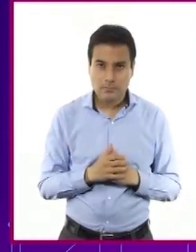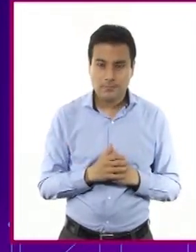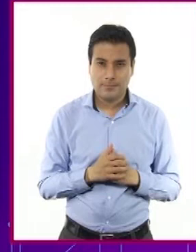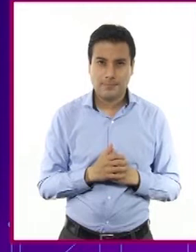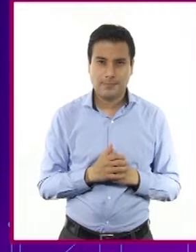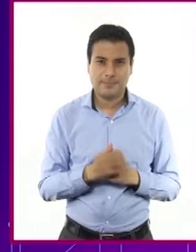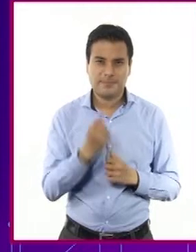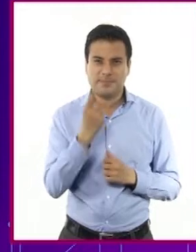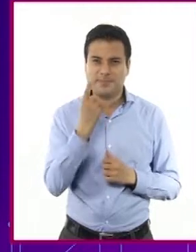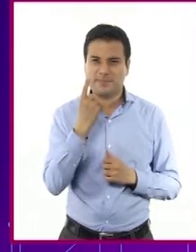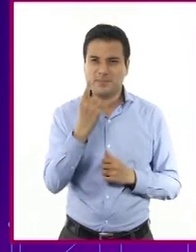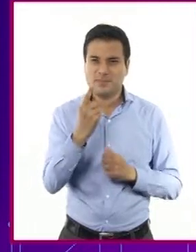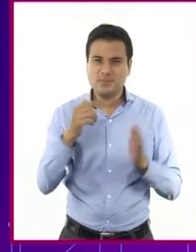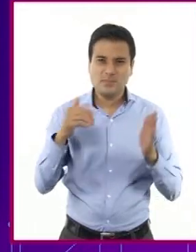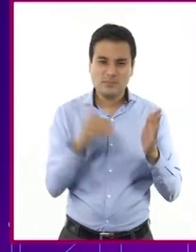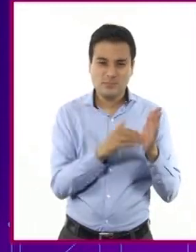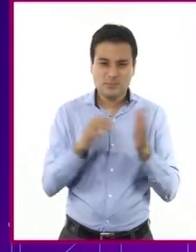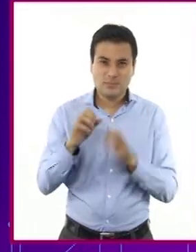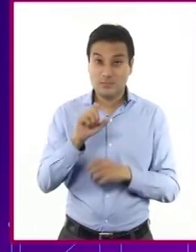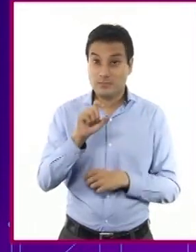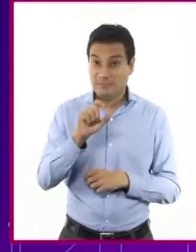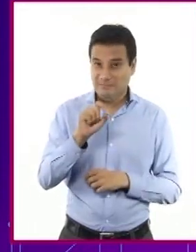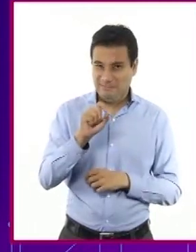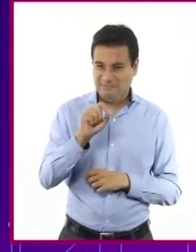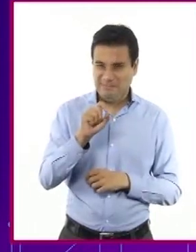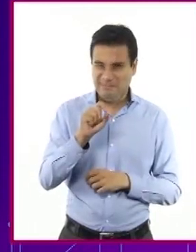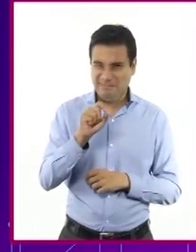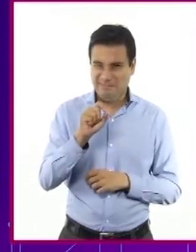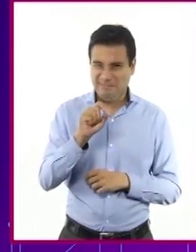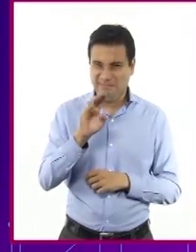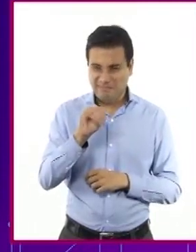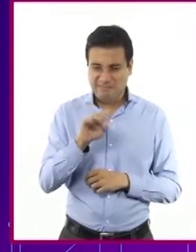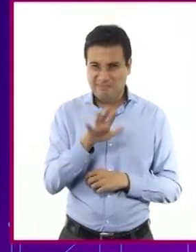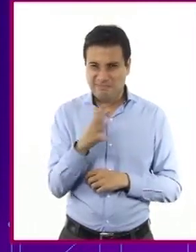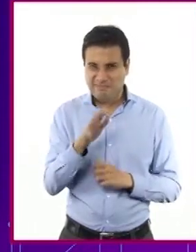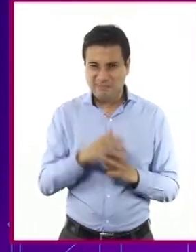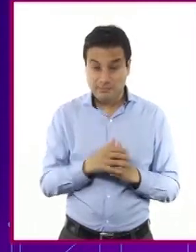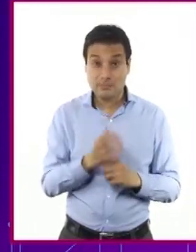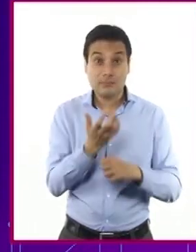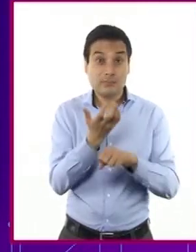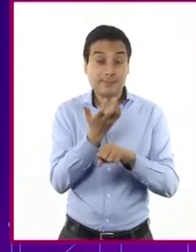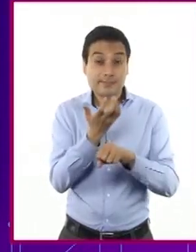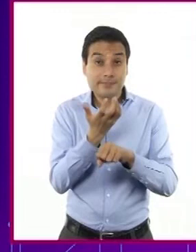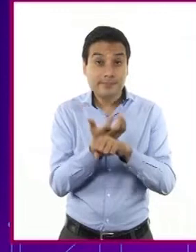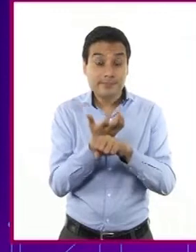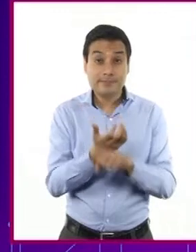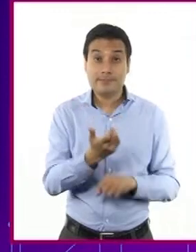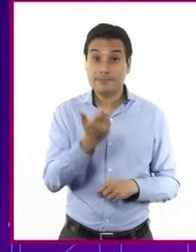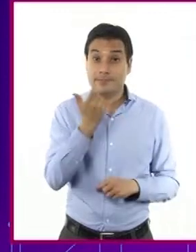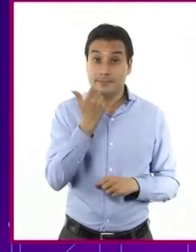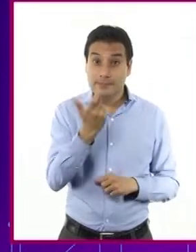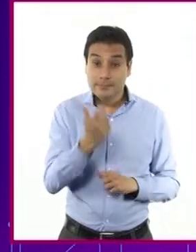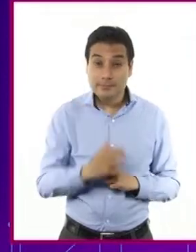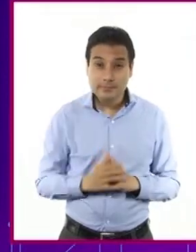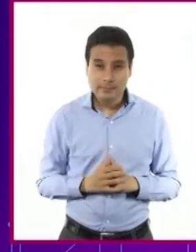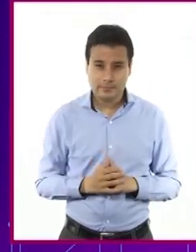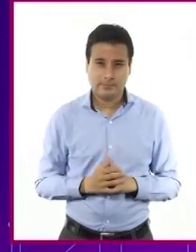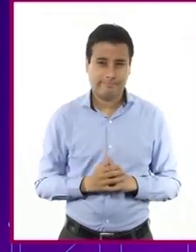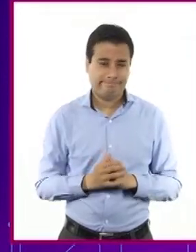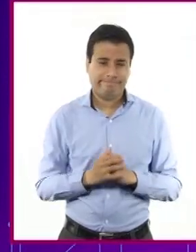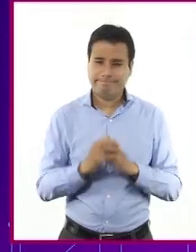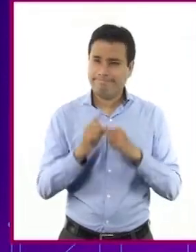los 1920s, la economía norteamericana falló